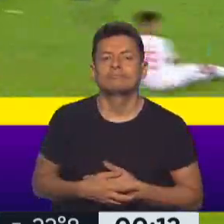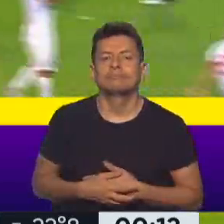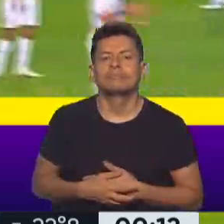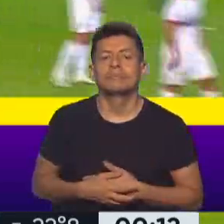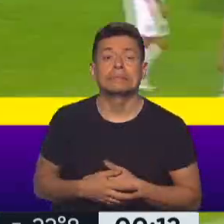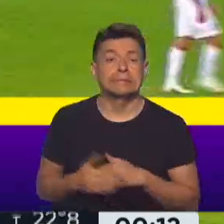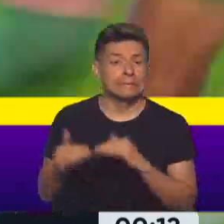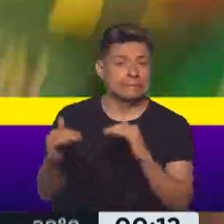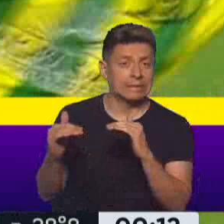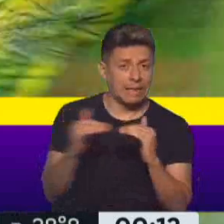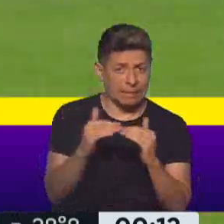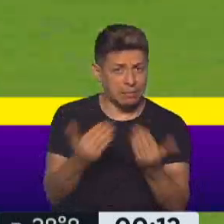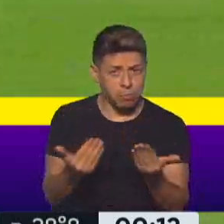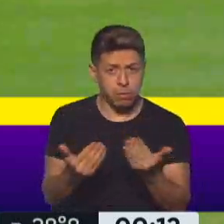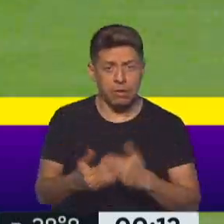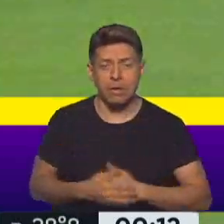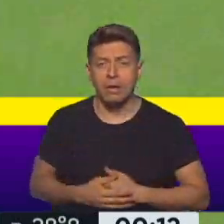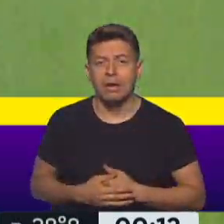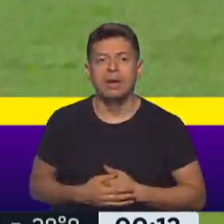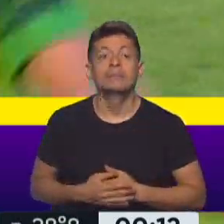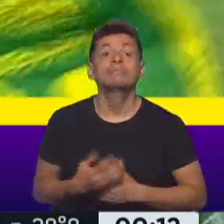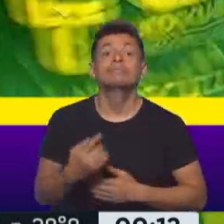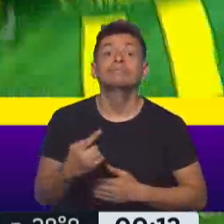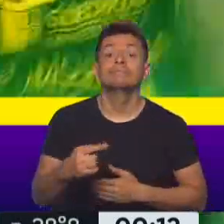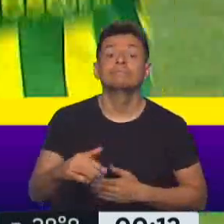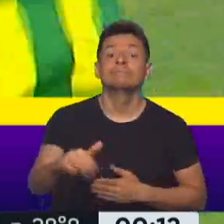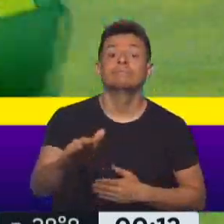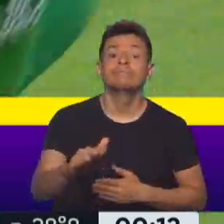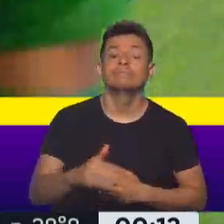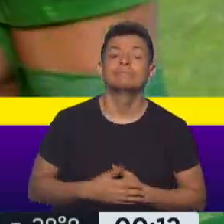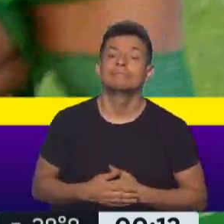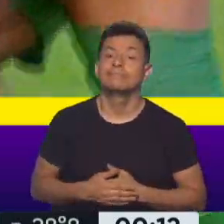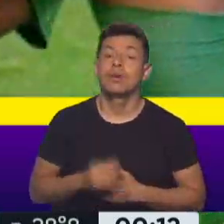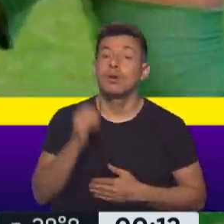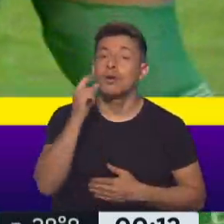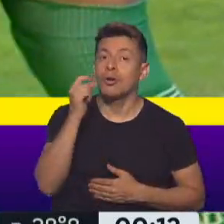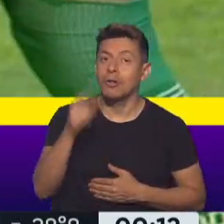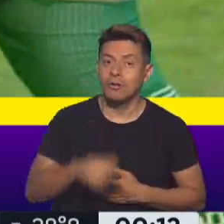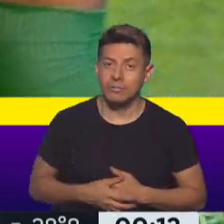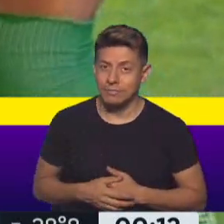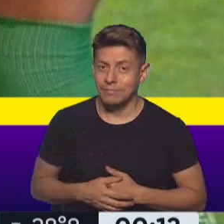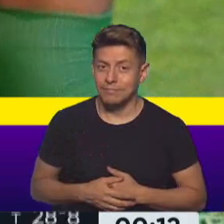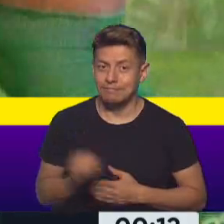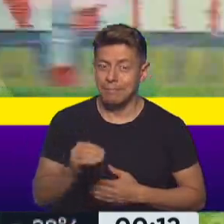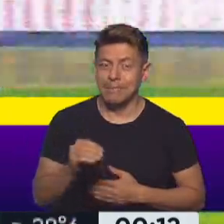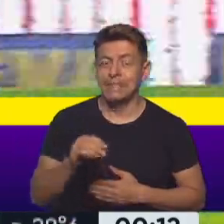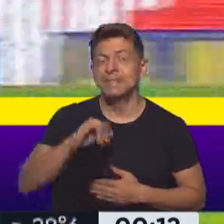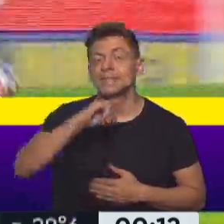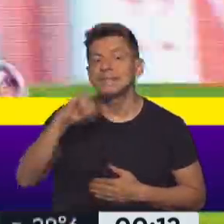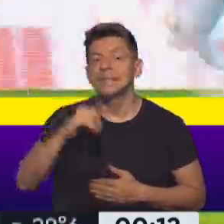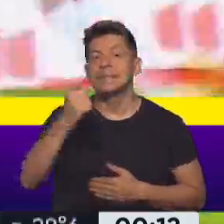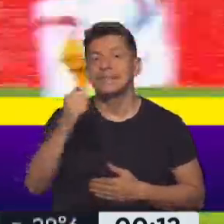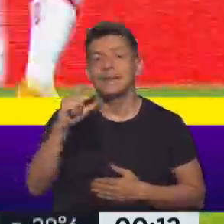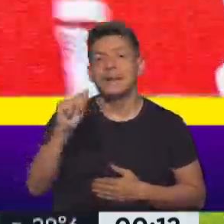para empatarlo, pero llegaron los goles de Zacarías